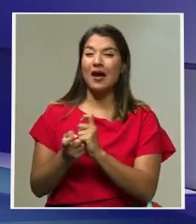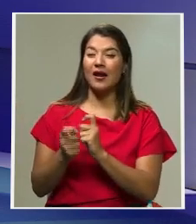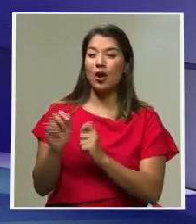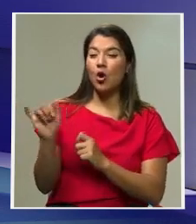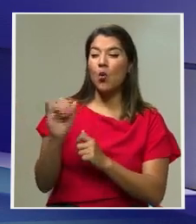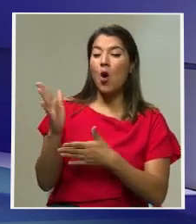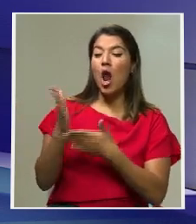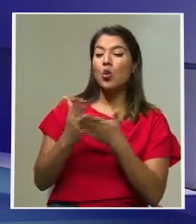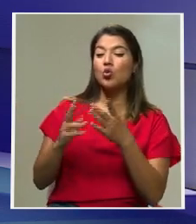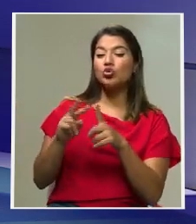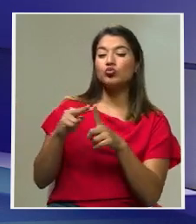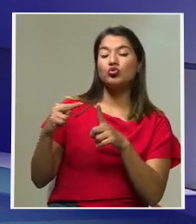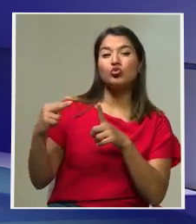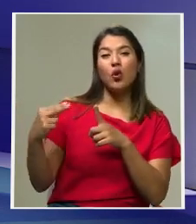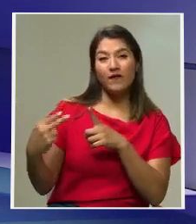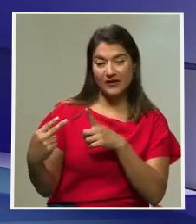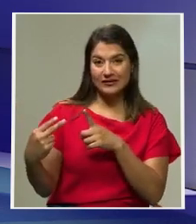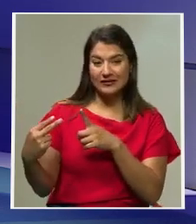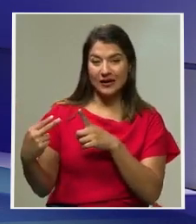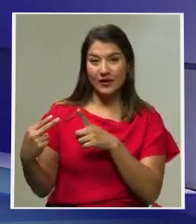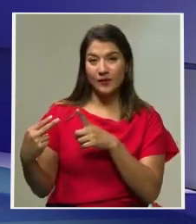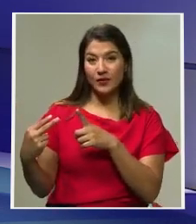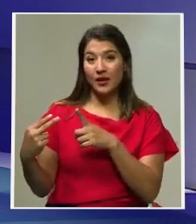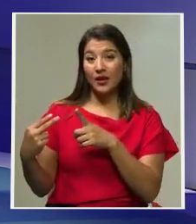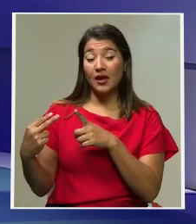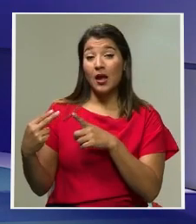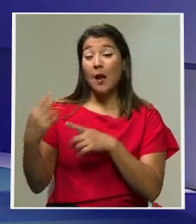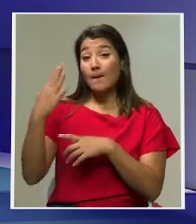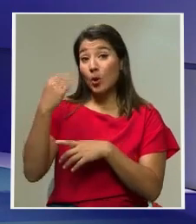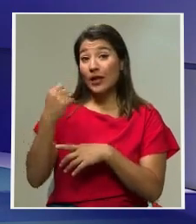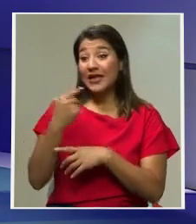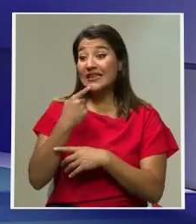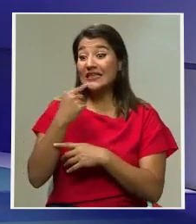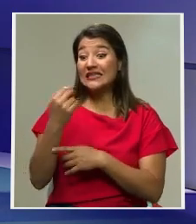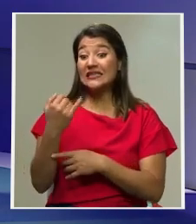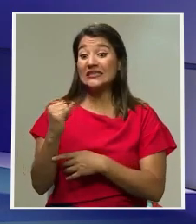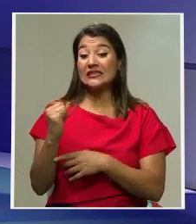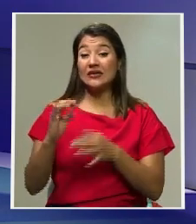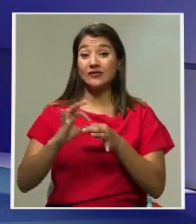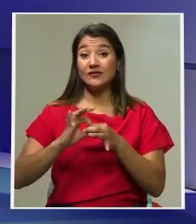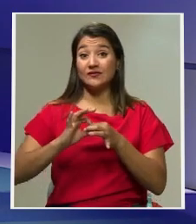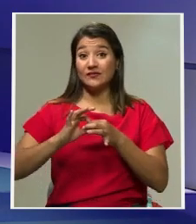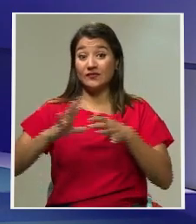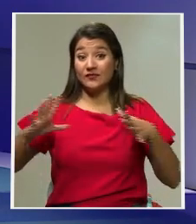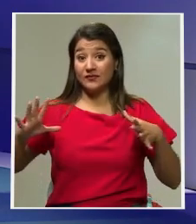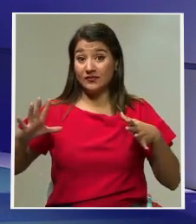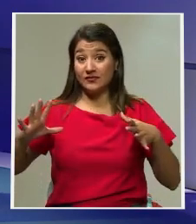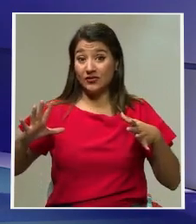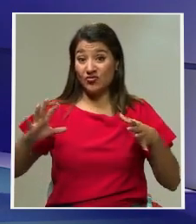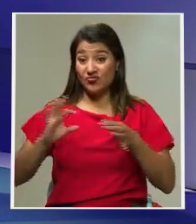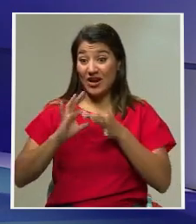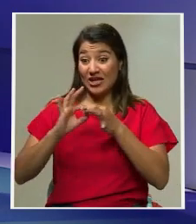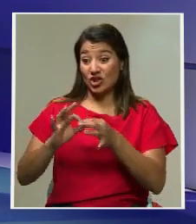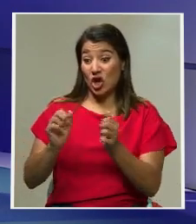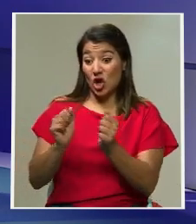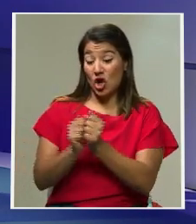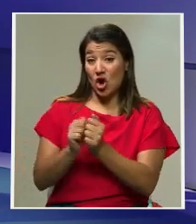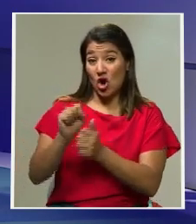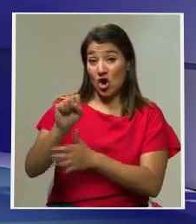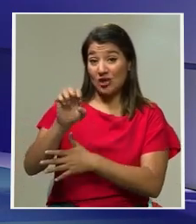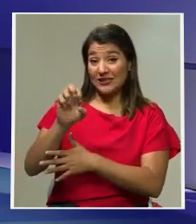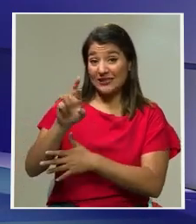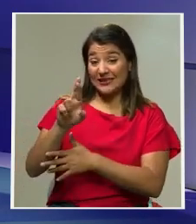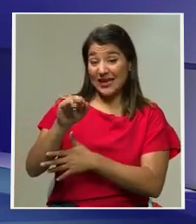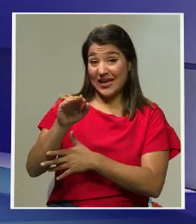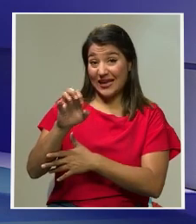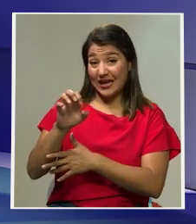postura académica en la que cuanto más distancia se tiene con respecto al objeto de estudio, más objetivo